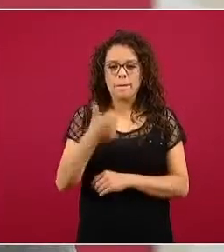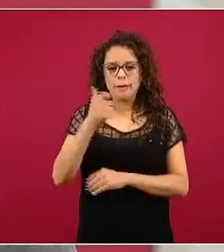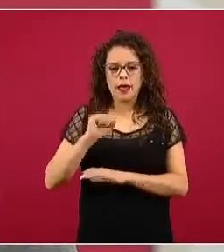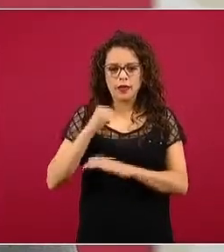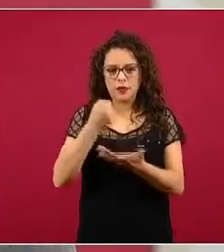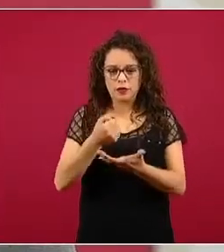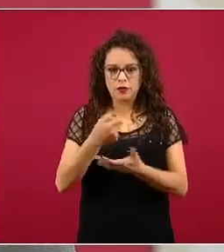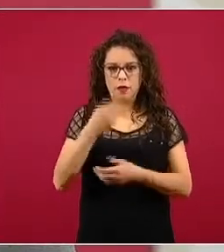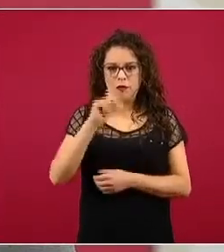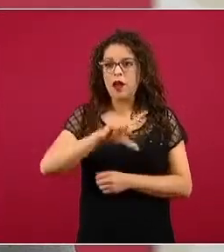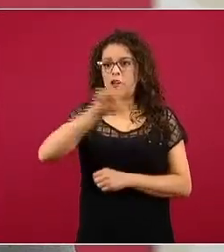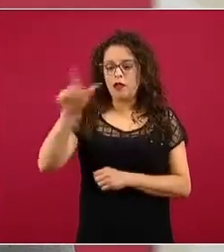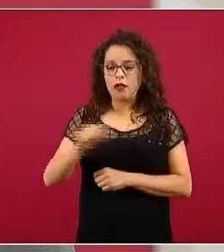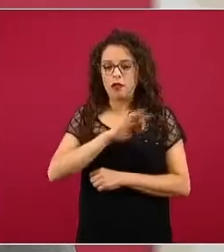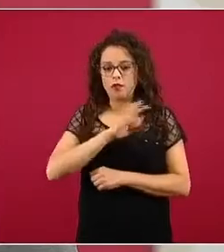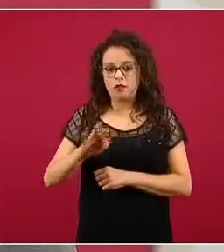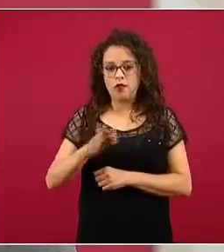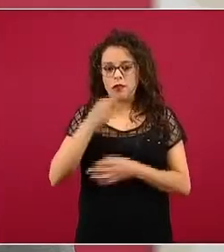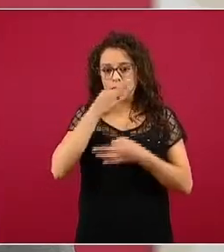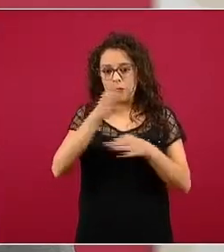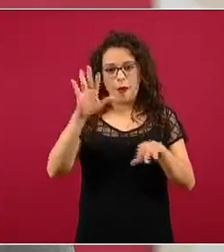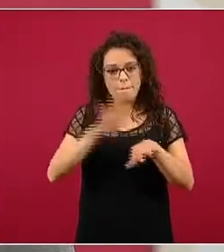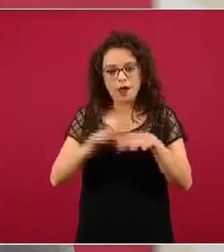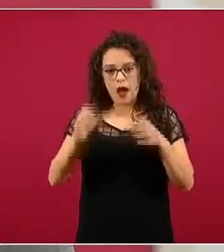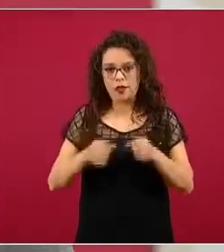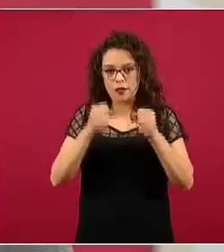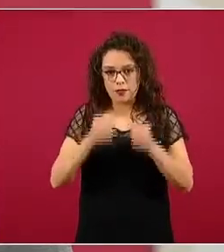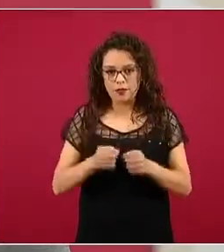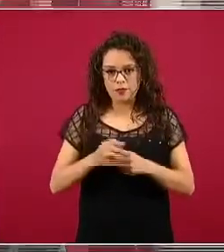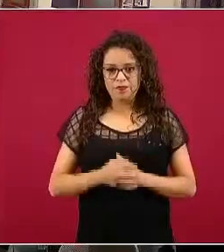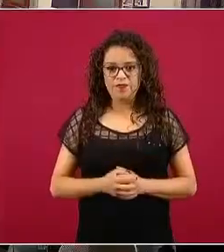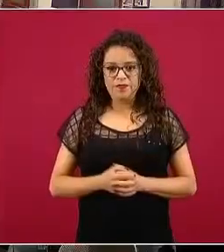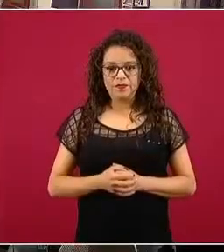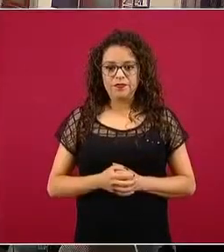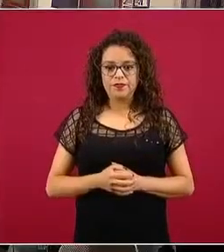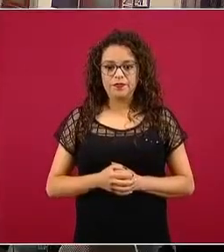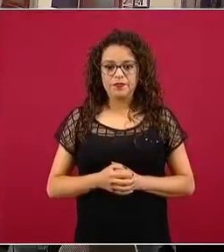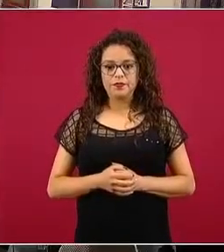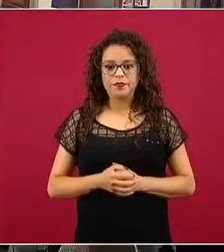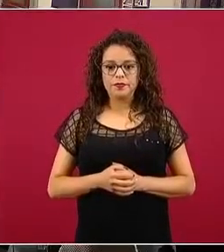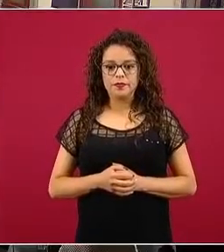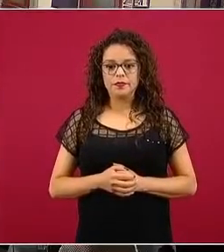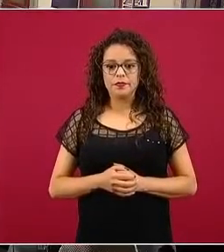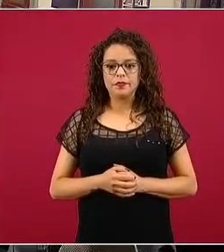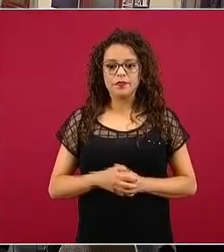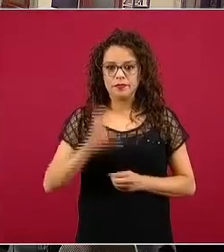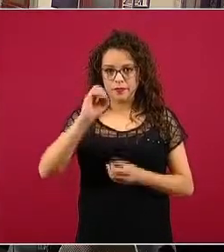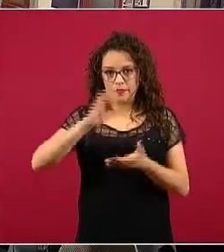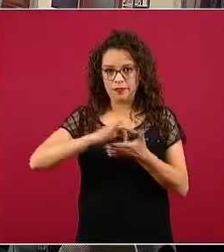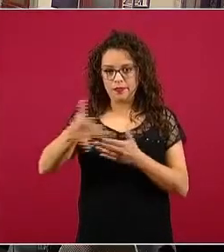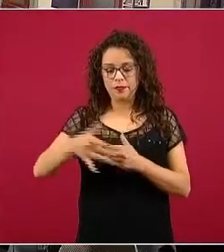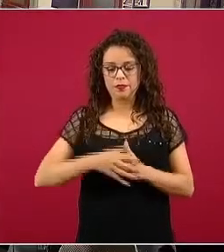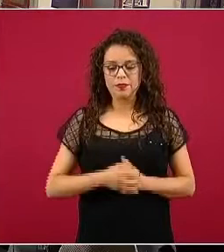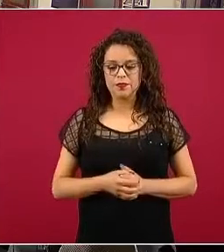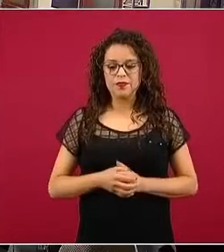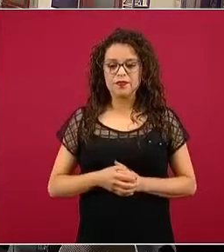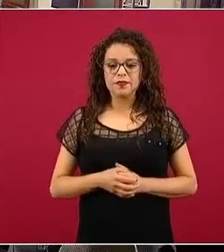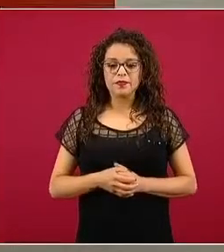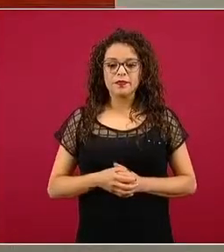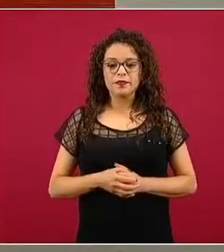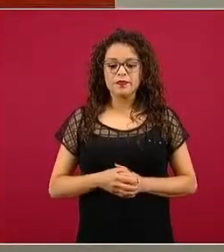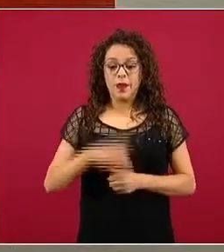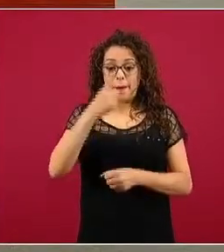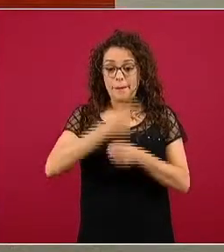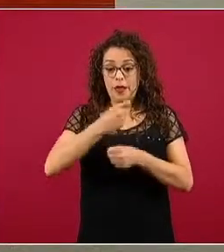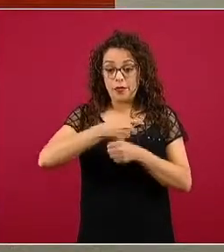Pero te podemos confirmar con detalle en unos momentos. Gracias. En relación a la